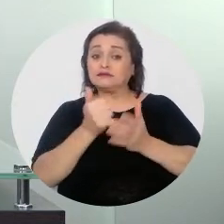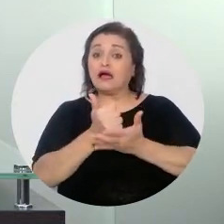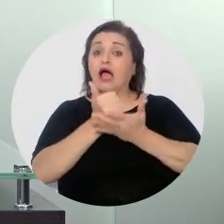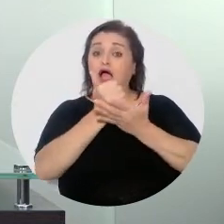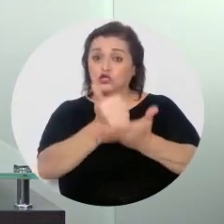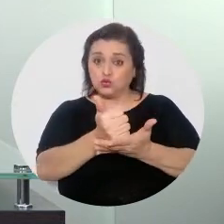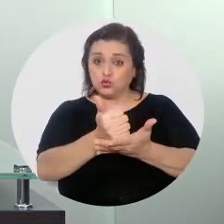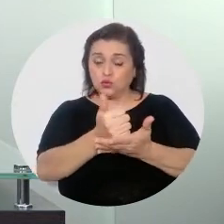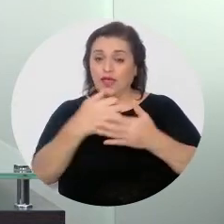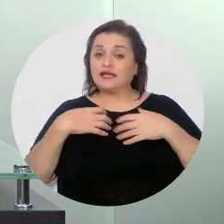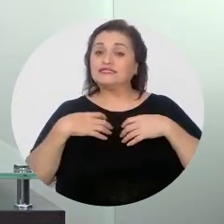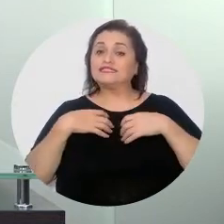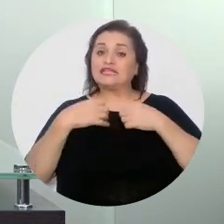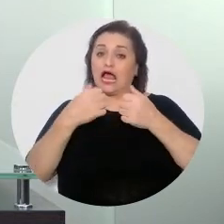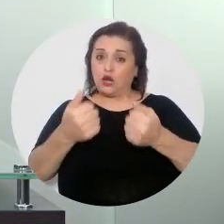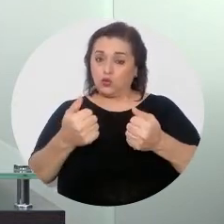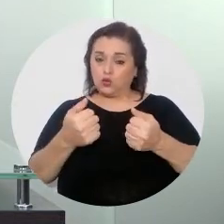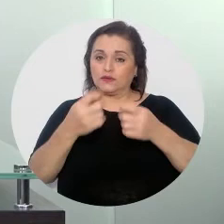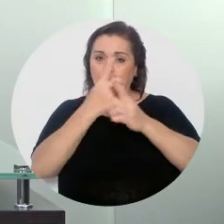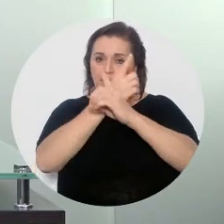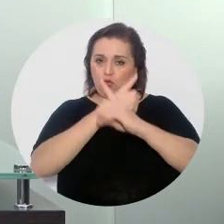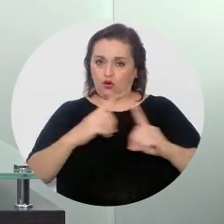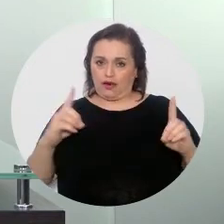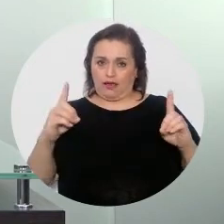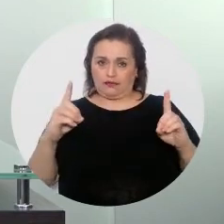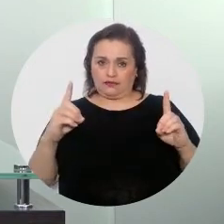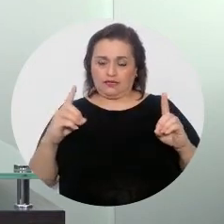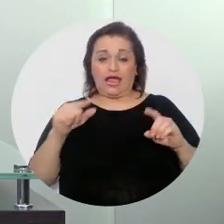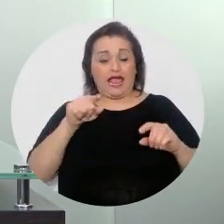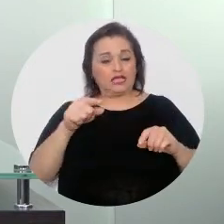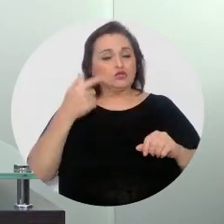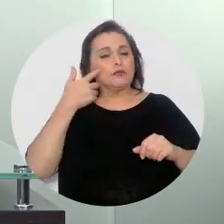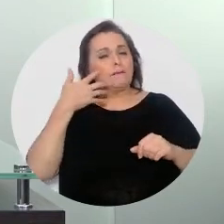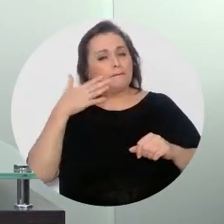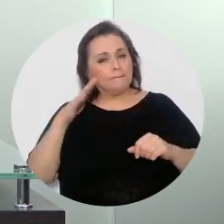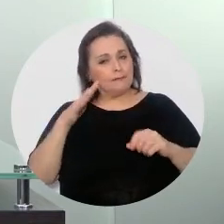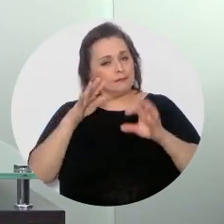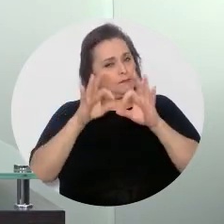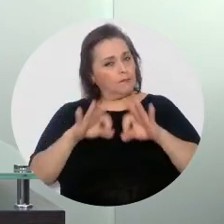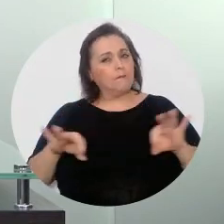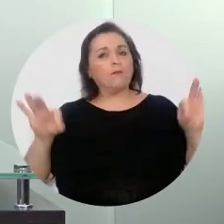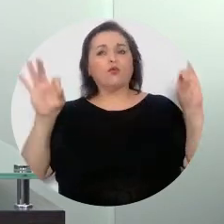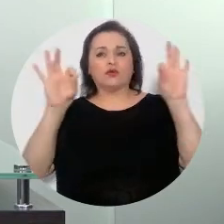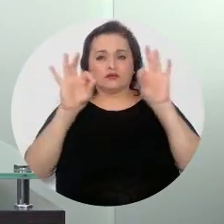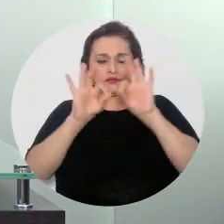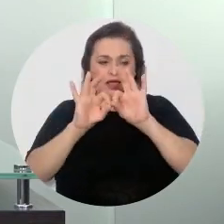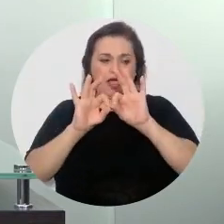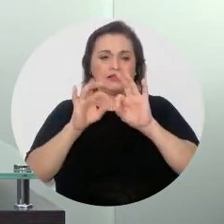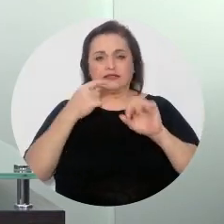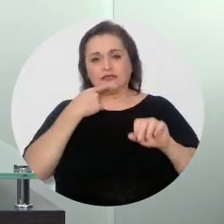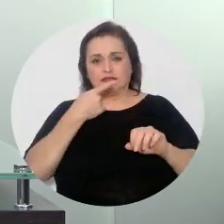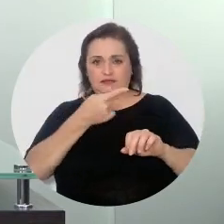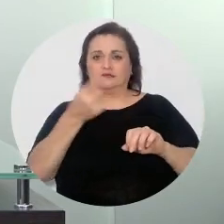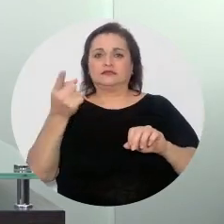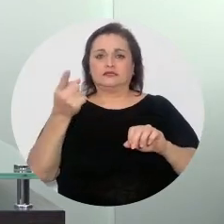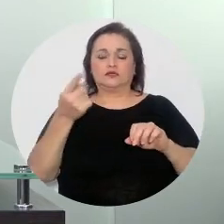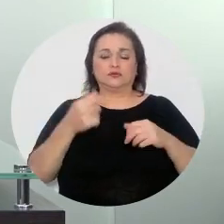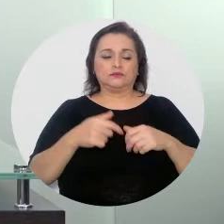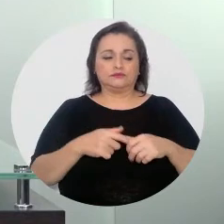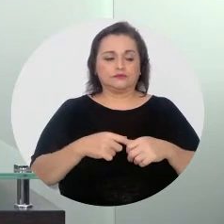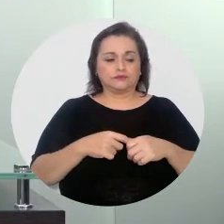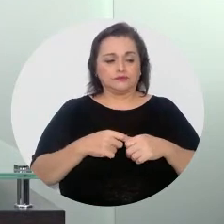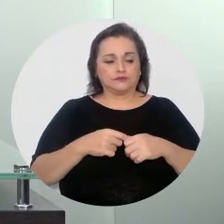además colabora con la salud democrática, y eso me parece sumamente importante